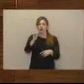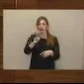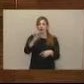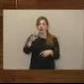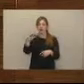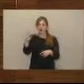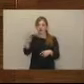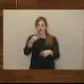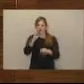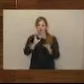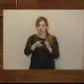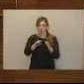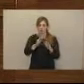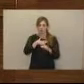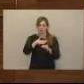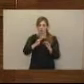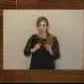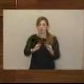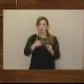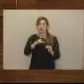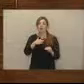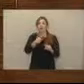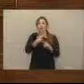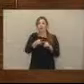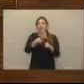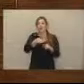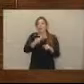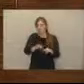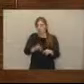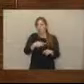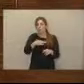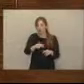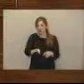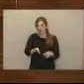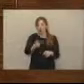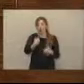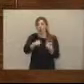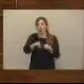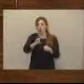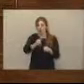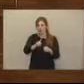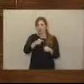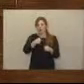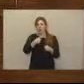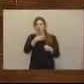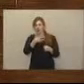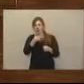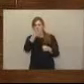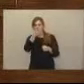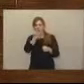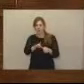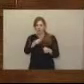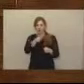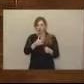grupo. Cualquier cosa puede ser posible, aunque no se entienda. De hecho, no entiendo que quieran ser poderosos ahora, cuando ustedes ya perdieron la